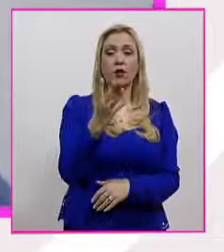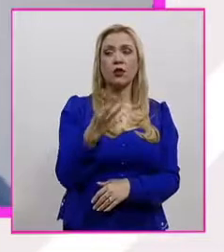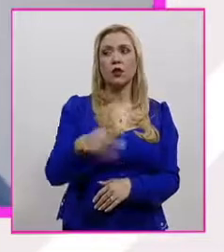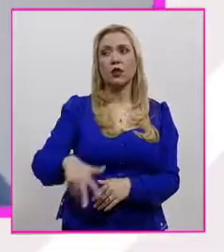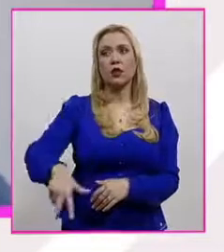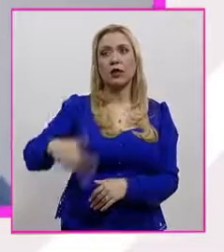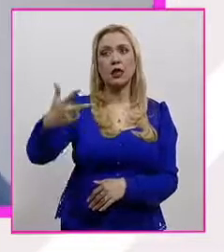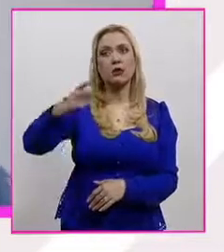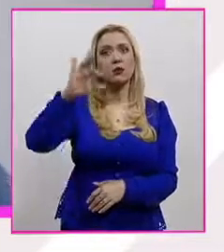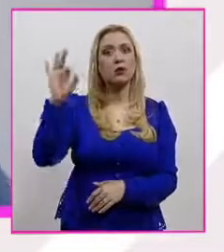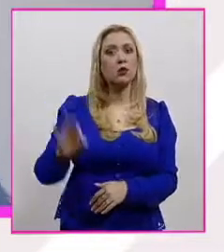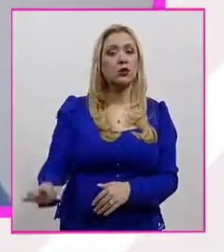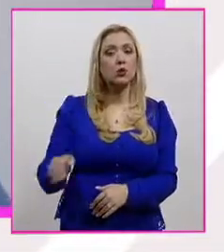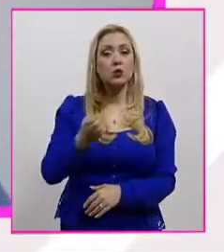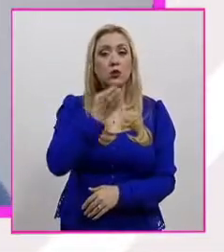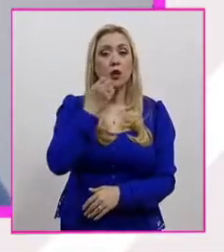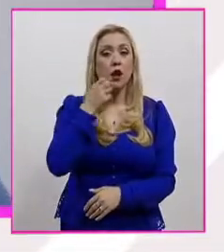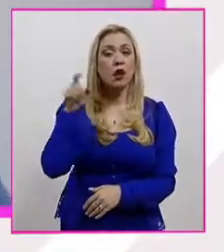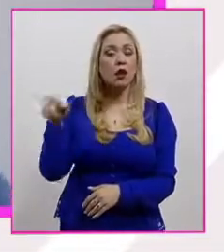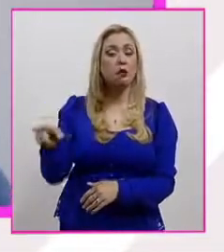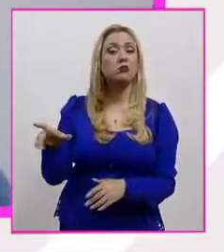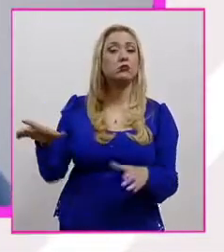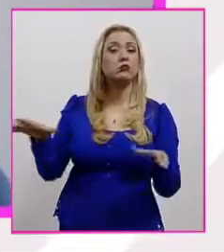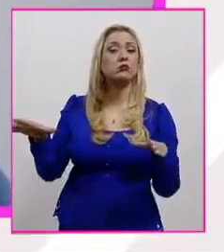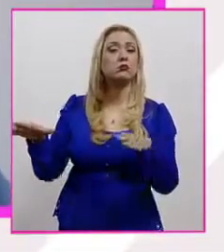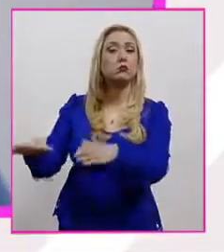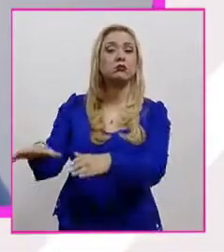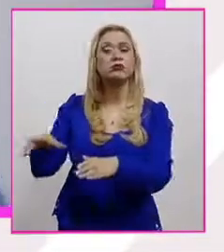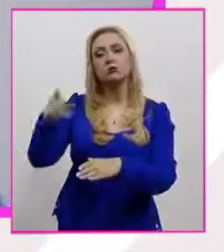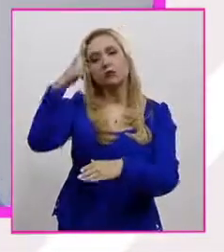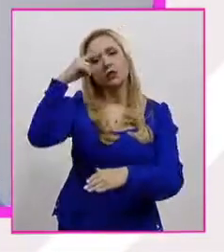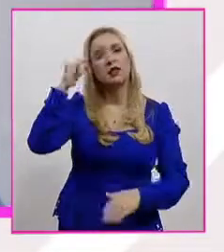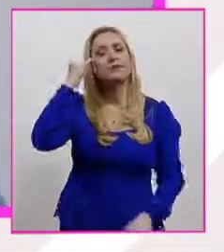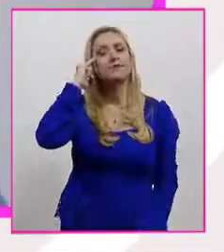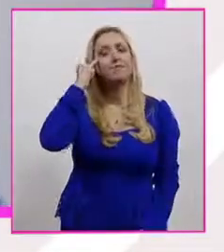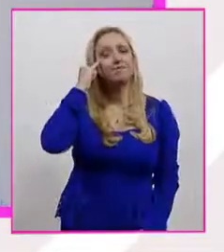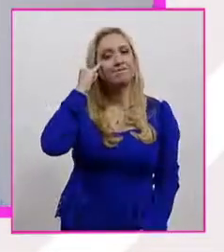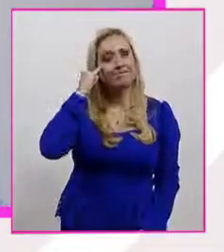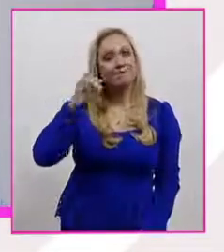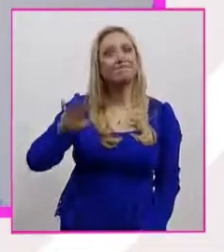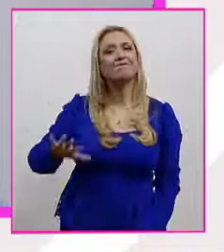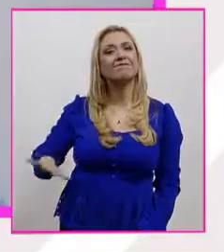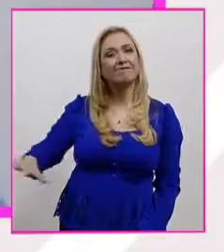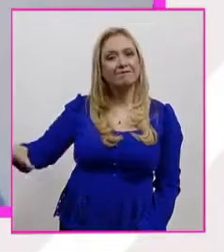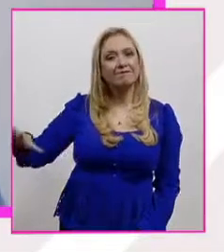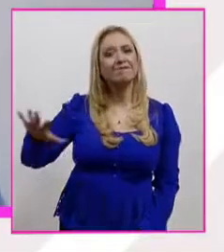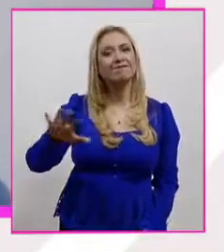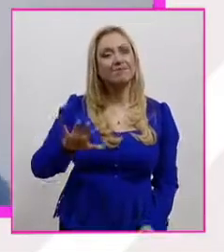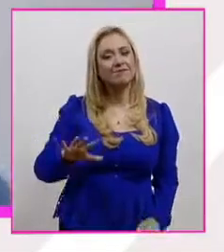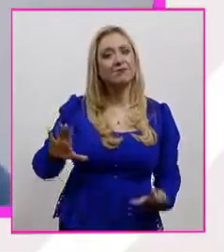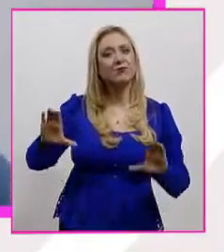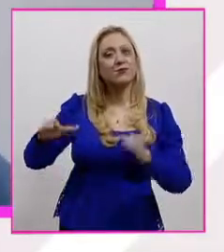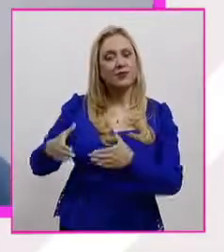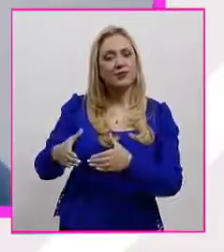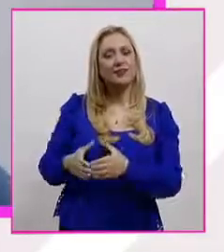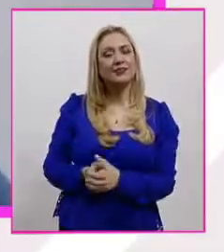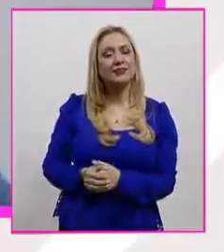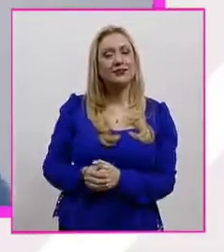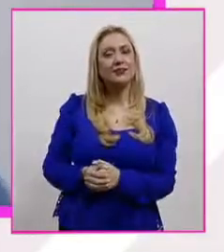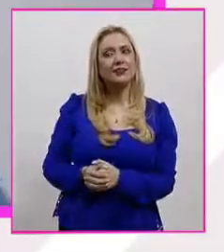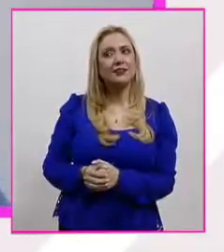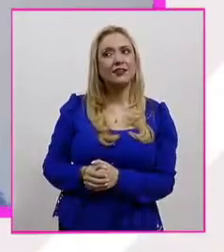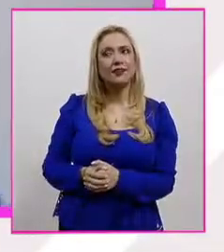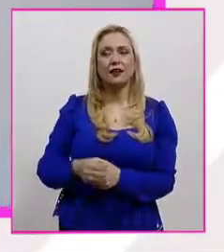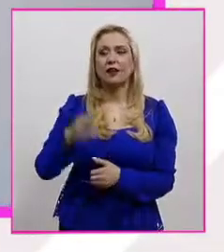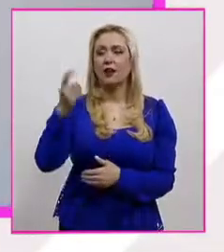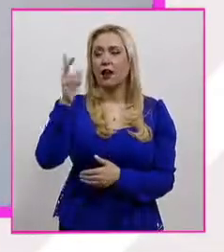esas escuelas estaban dirigidas a escuelas que eran indígenas, ¿no? Y, y actualmente esos